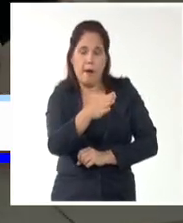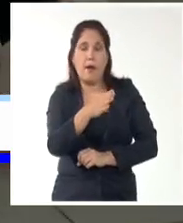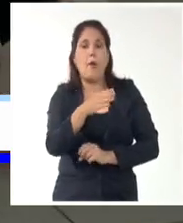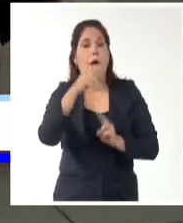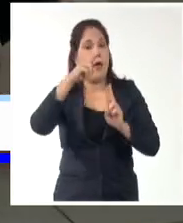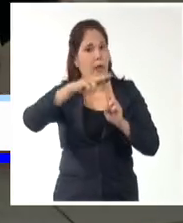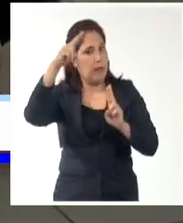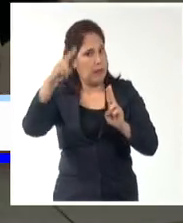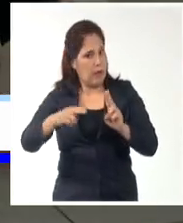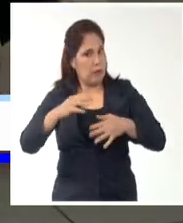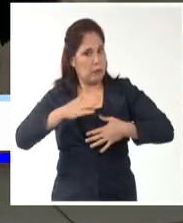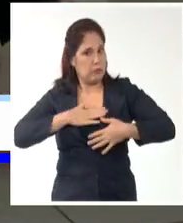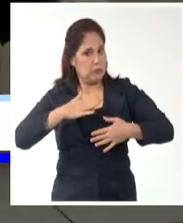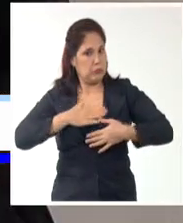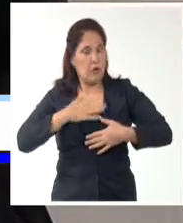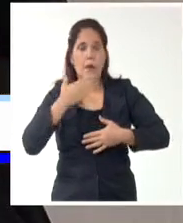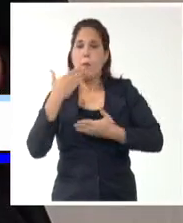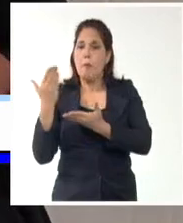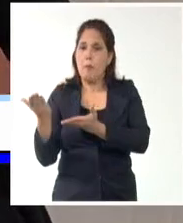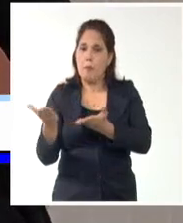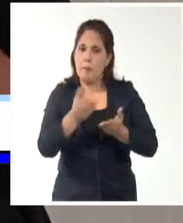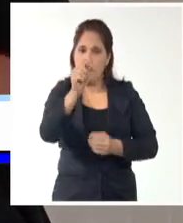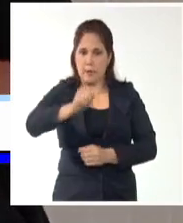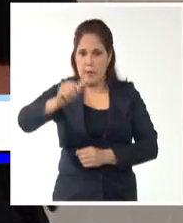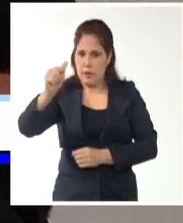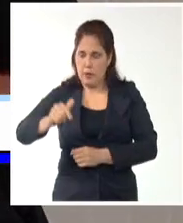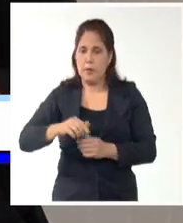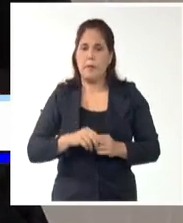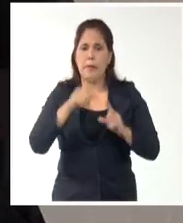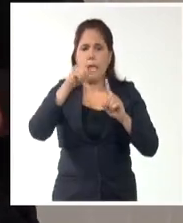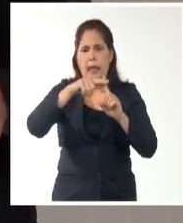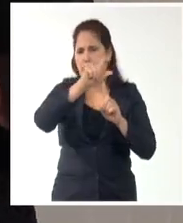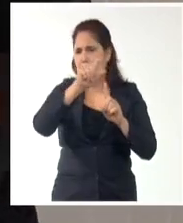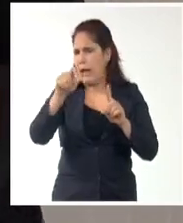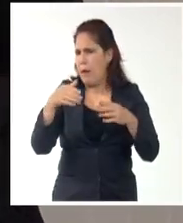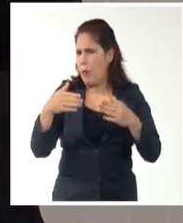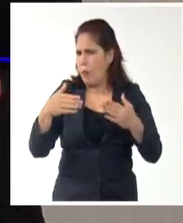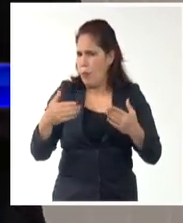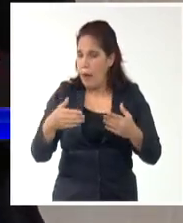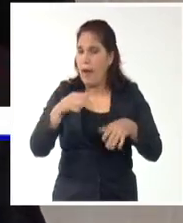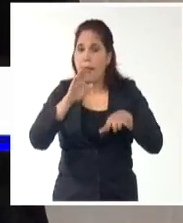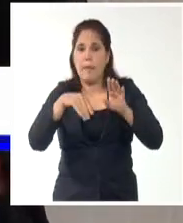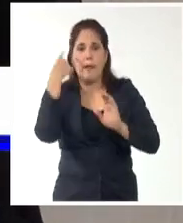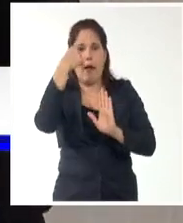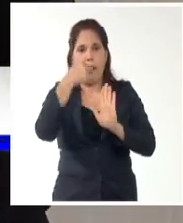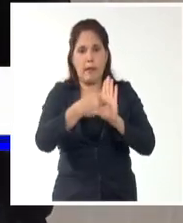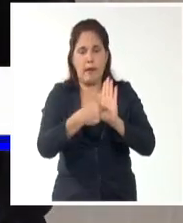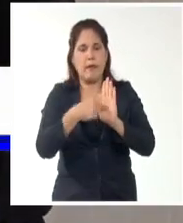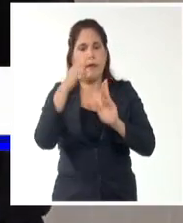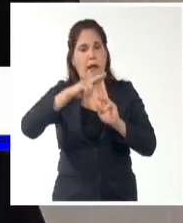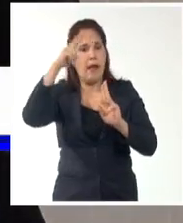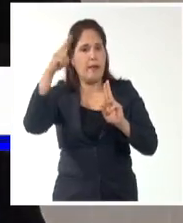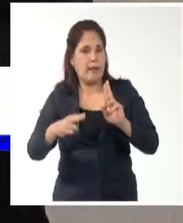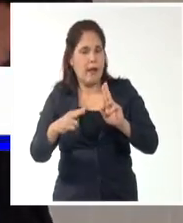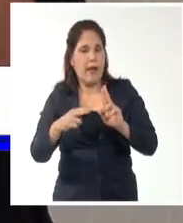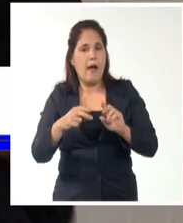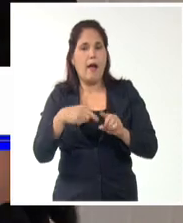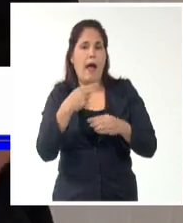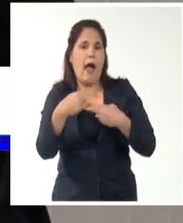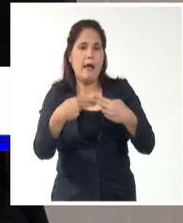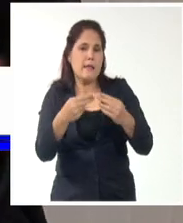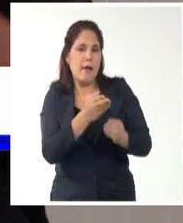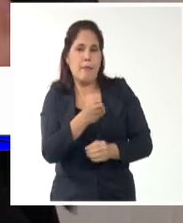Movilización, Patrimonio versus Bien Público. El tema está seleccionado teniendo en cuenta la característica que tiene el teatro que hace la Cruzada,